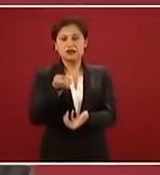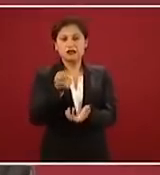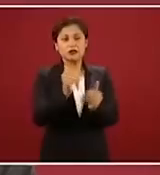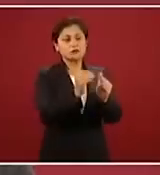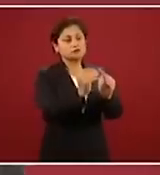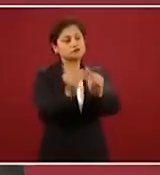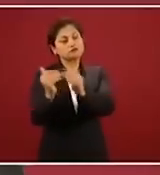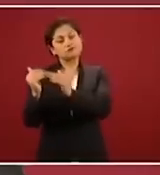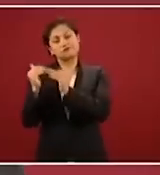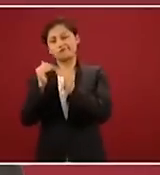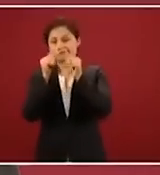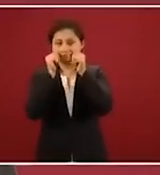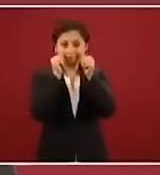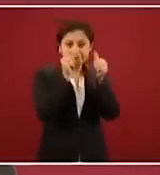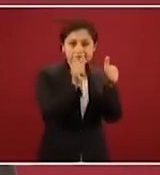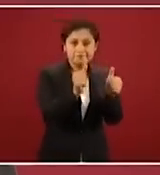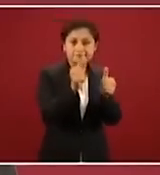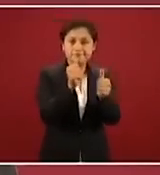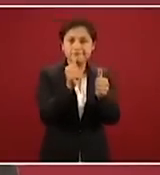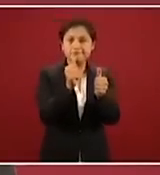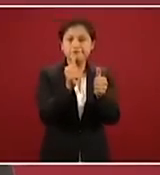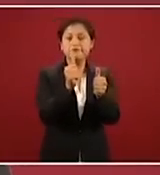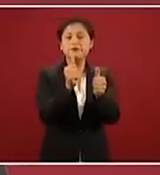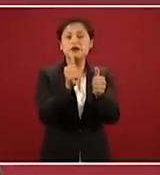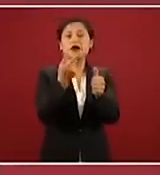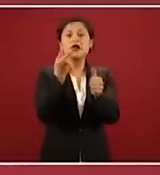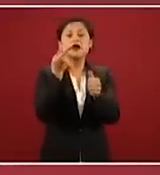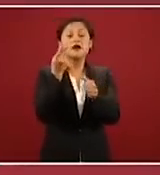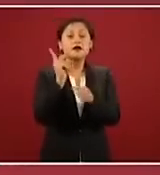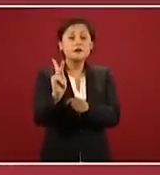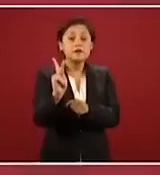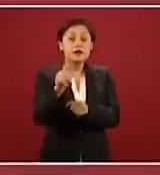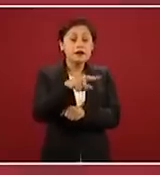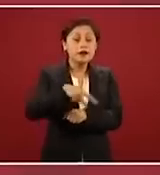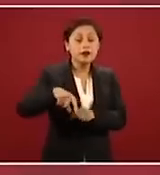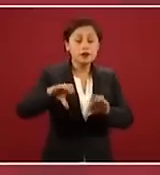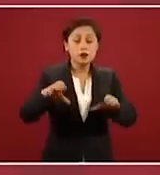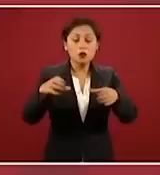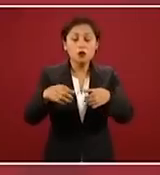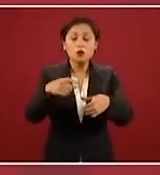dando preferencia a los más necesitados.